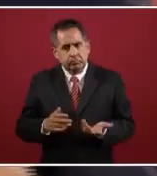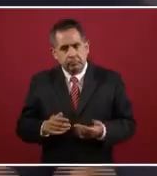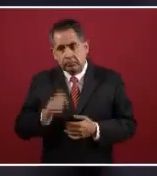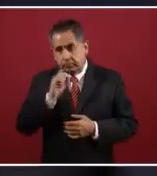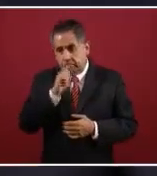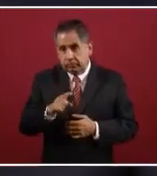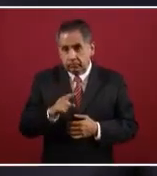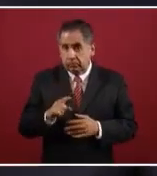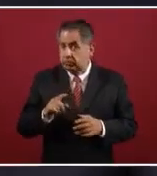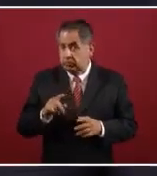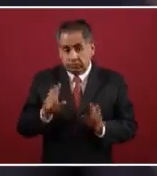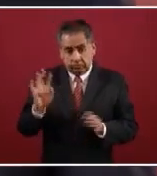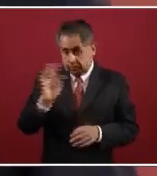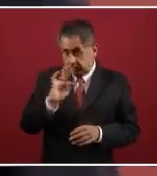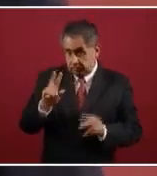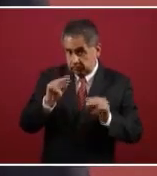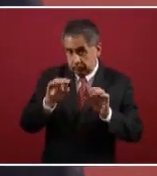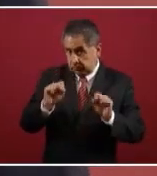si no es